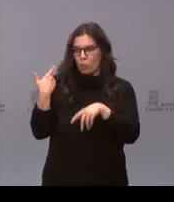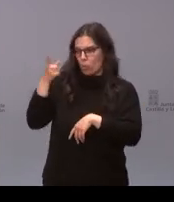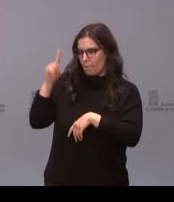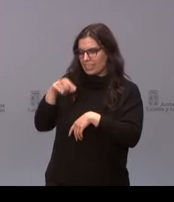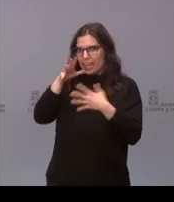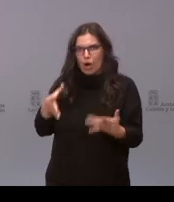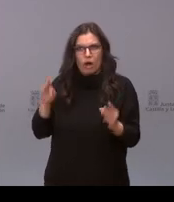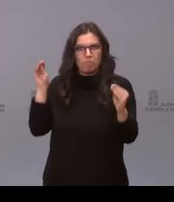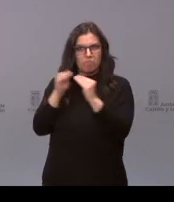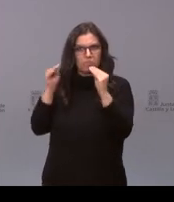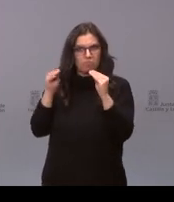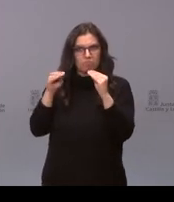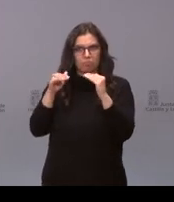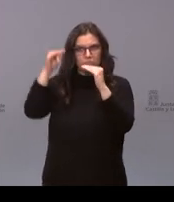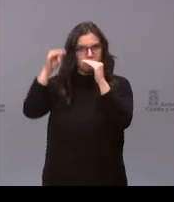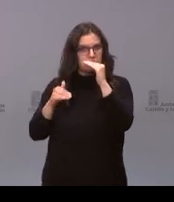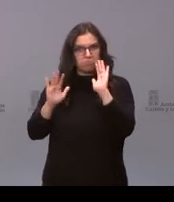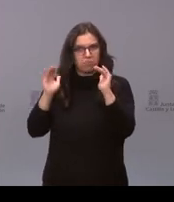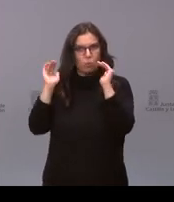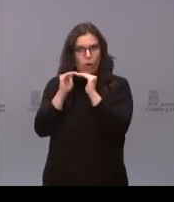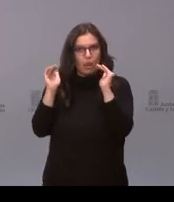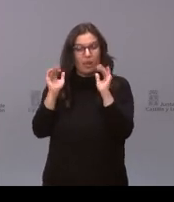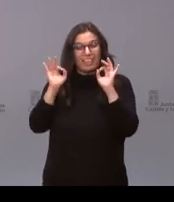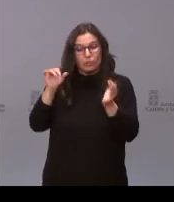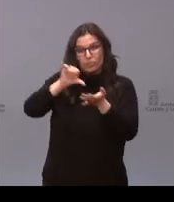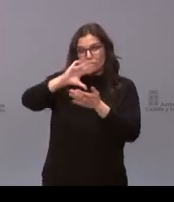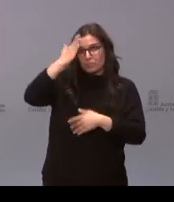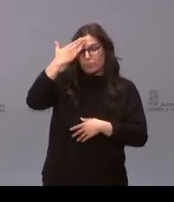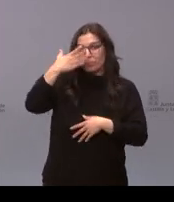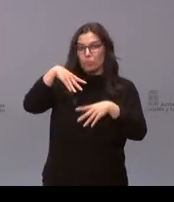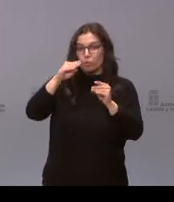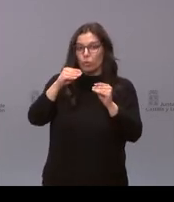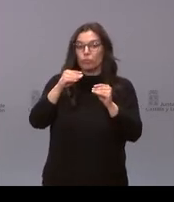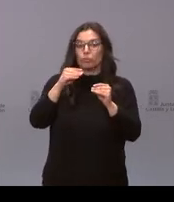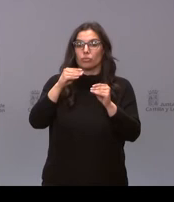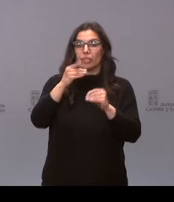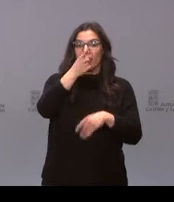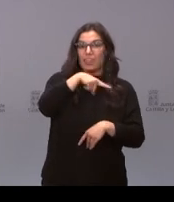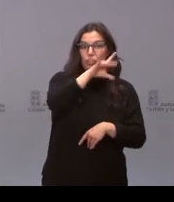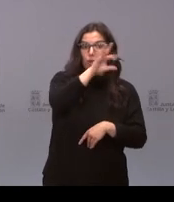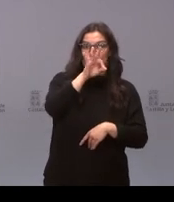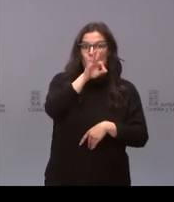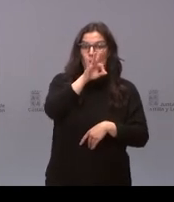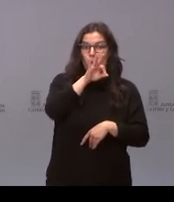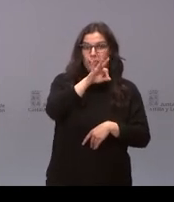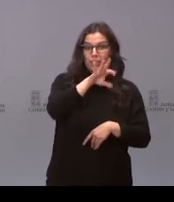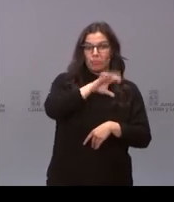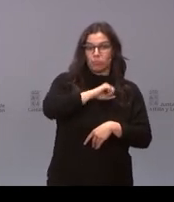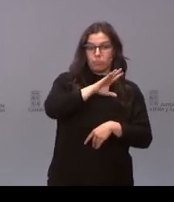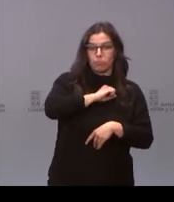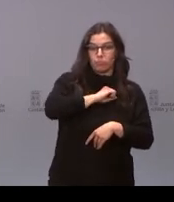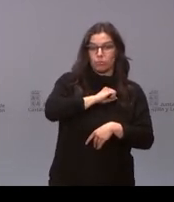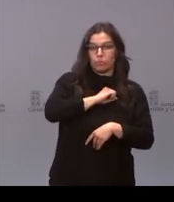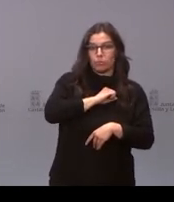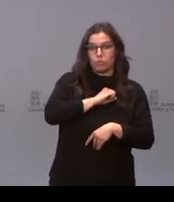y en el caso concreto del municipio no se han alcanzado los 150 casos por 100.000 habitantes desde el pasado verano entonces